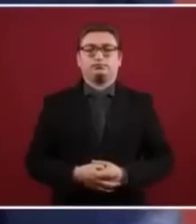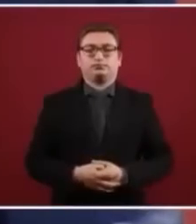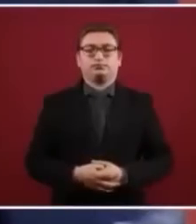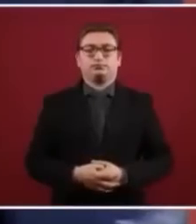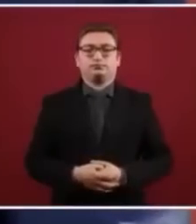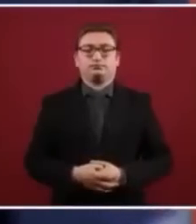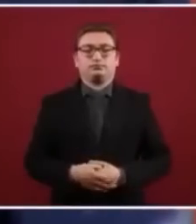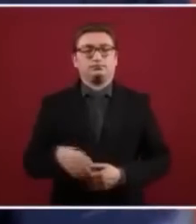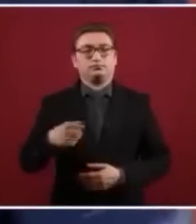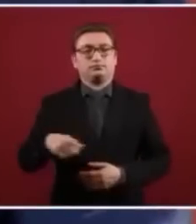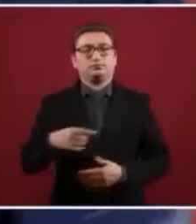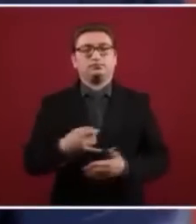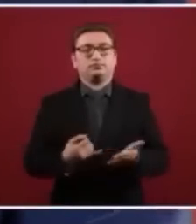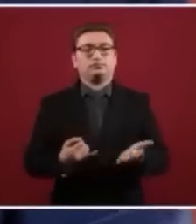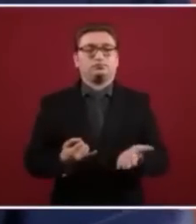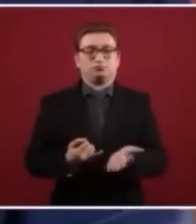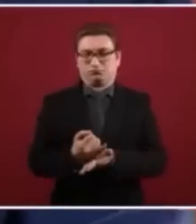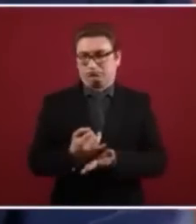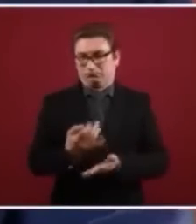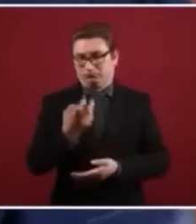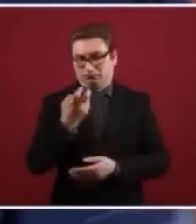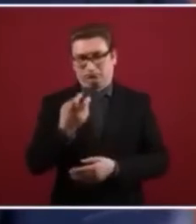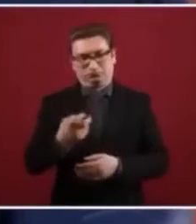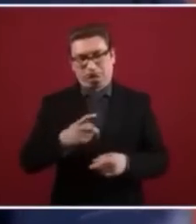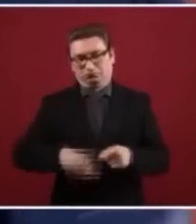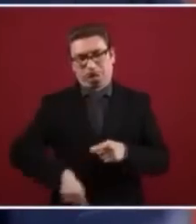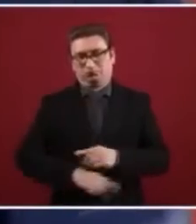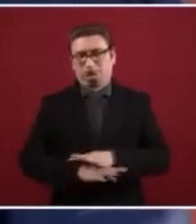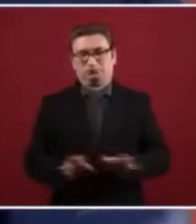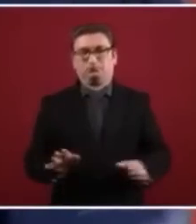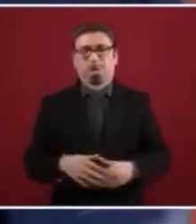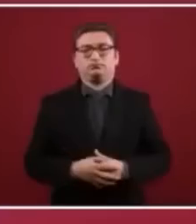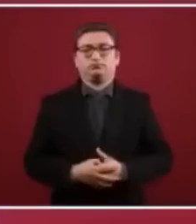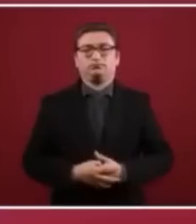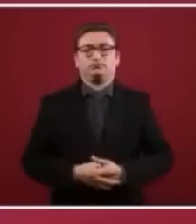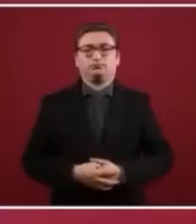decidió que no haya Estado Mayor Presidencial,